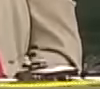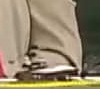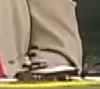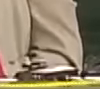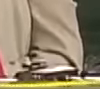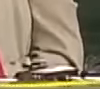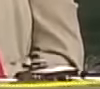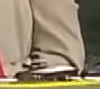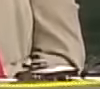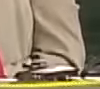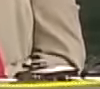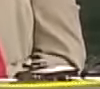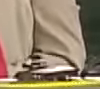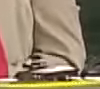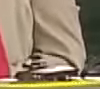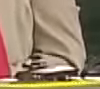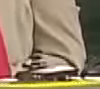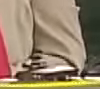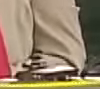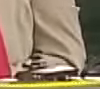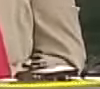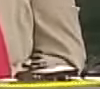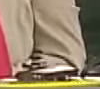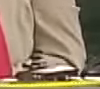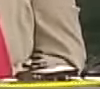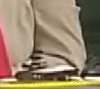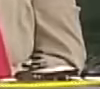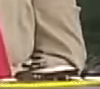lo suficiente para estar claro